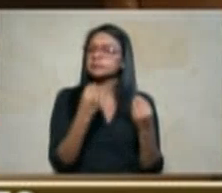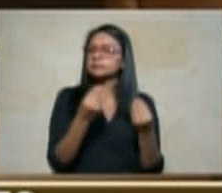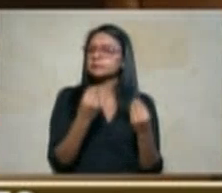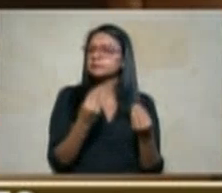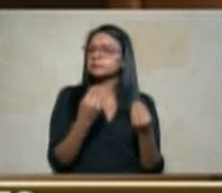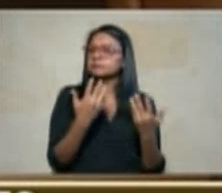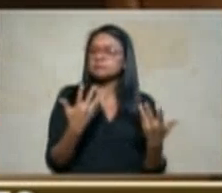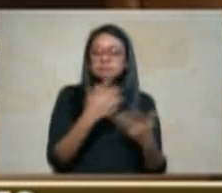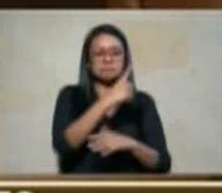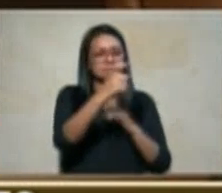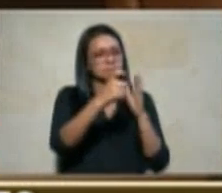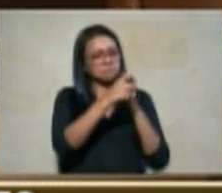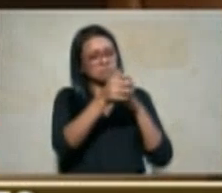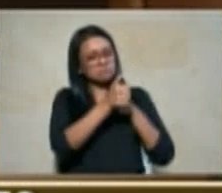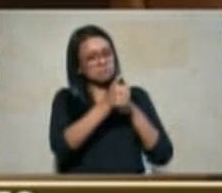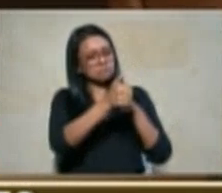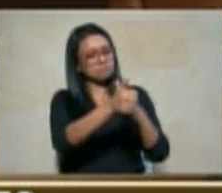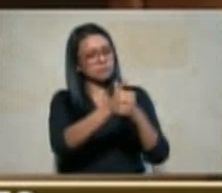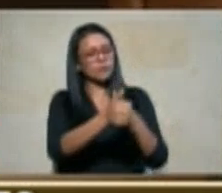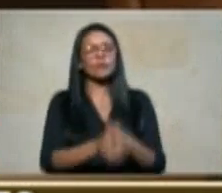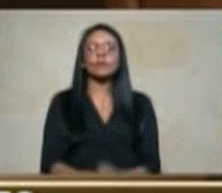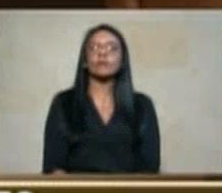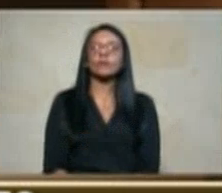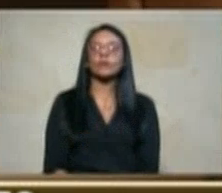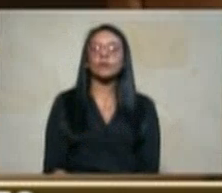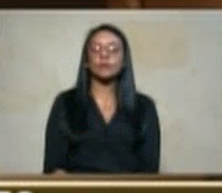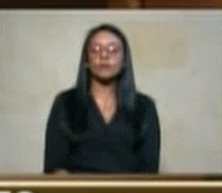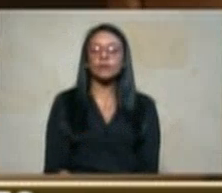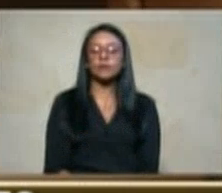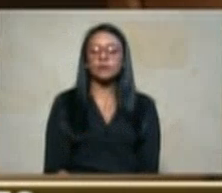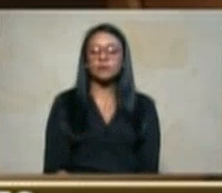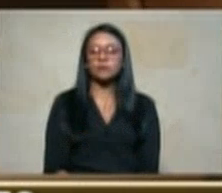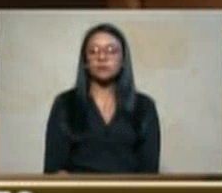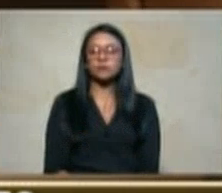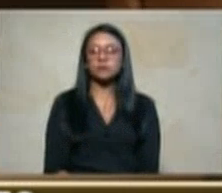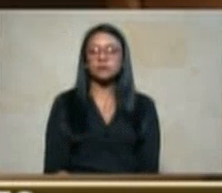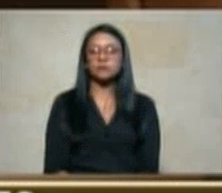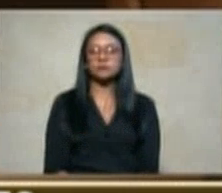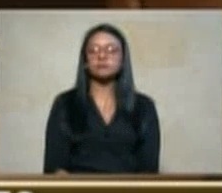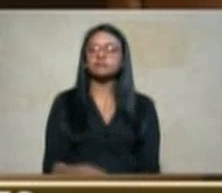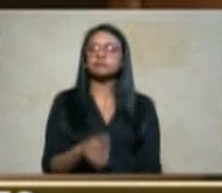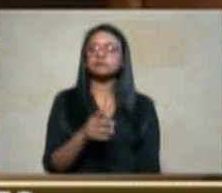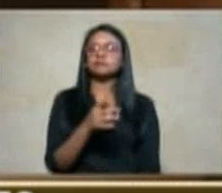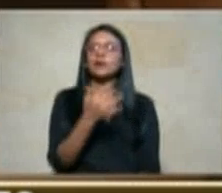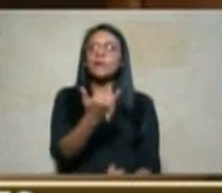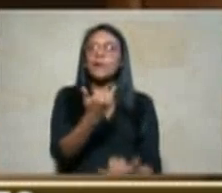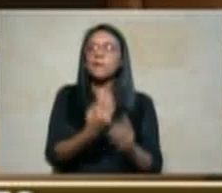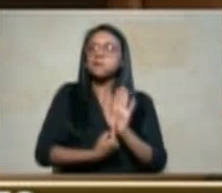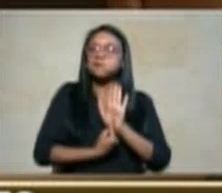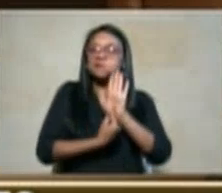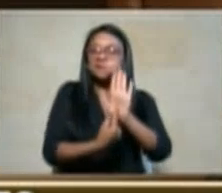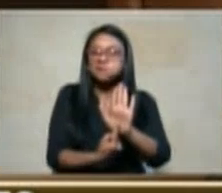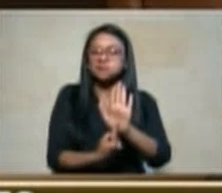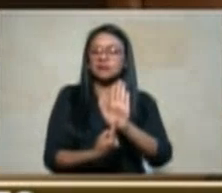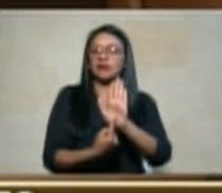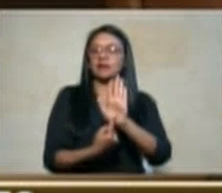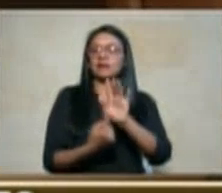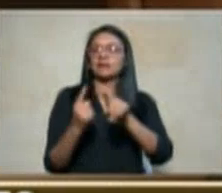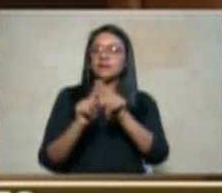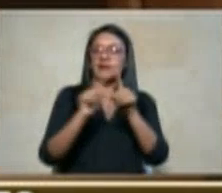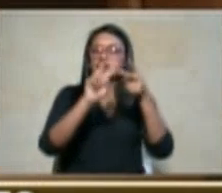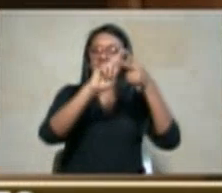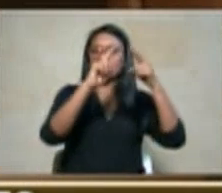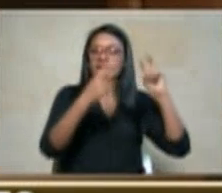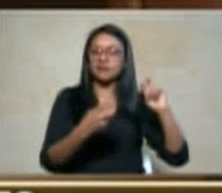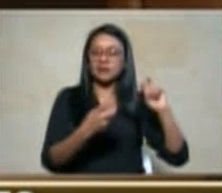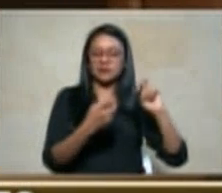puedan obtener toda la orientación. Asimismo, como la presencia que se han hecho en las diferentes ferias, la